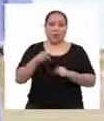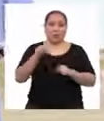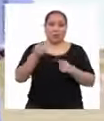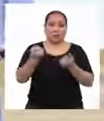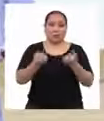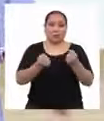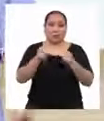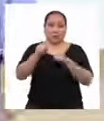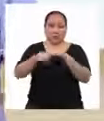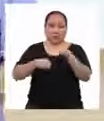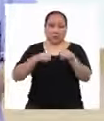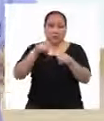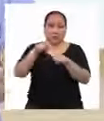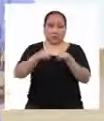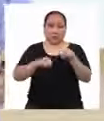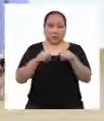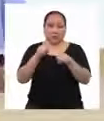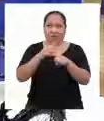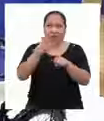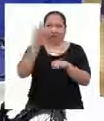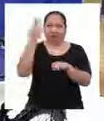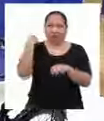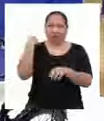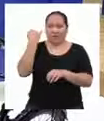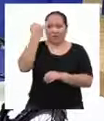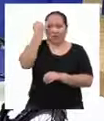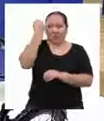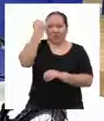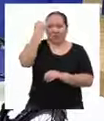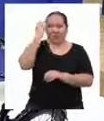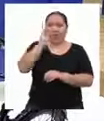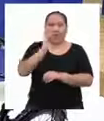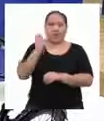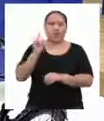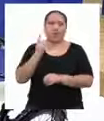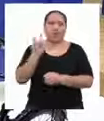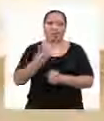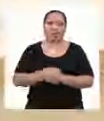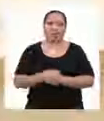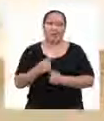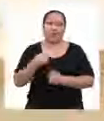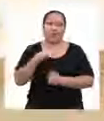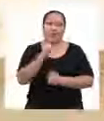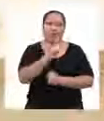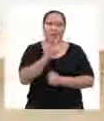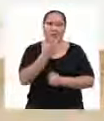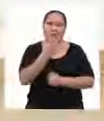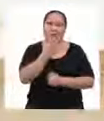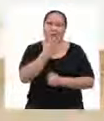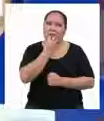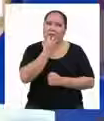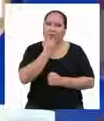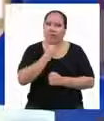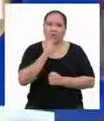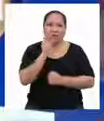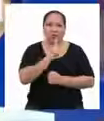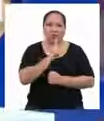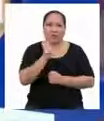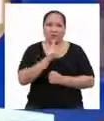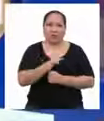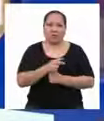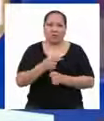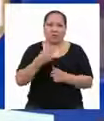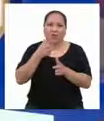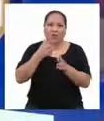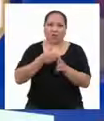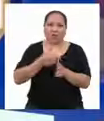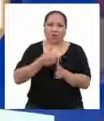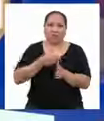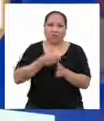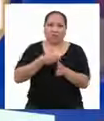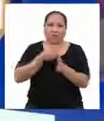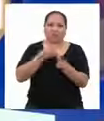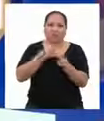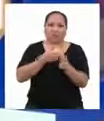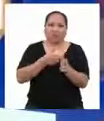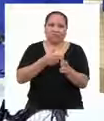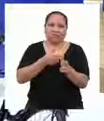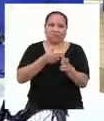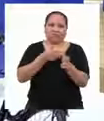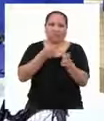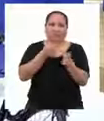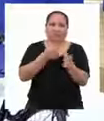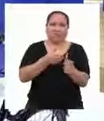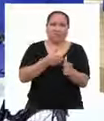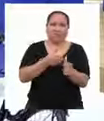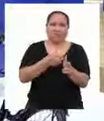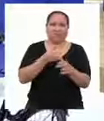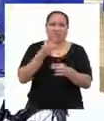antes nunca me hubiera imaginado usar, porque una cosa que no extraño definitivamente, el tráfico. Y